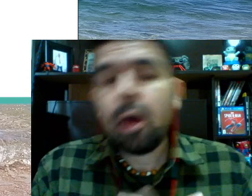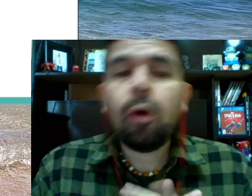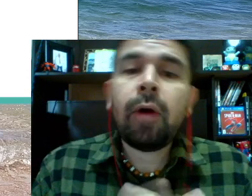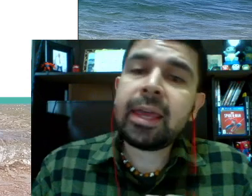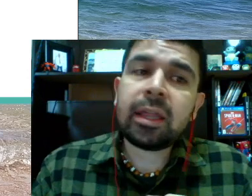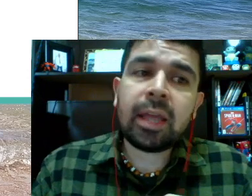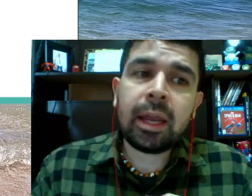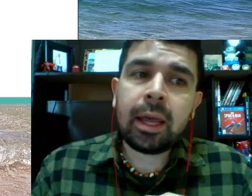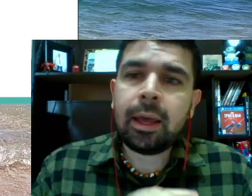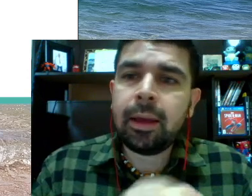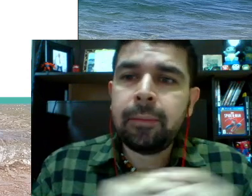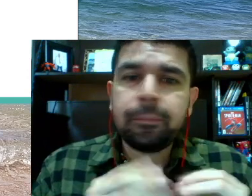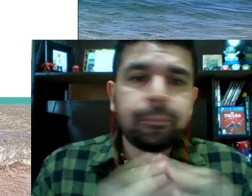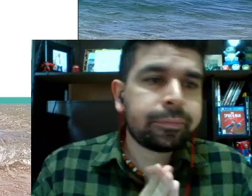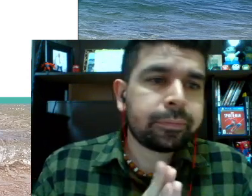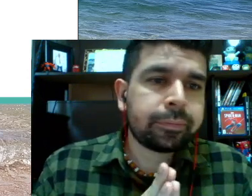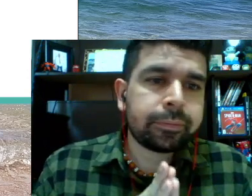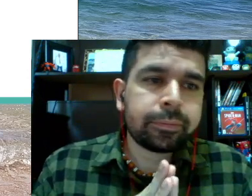o ella tiene